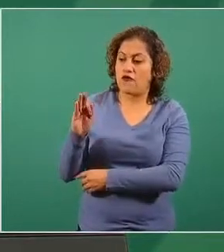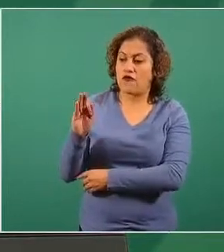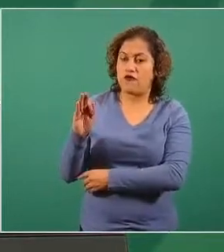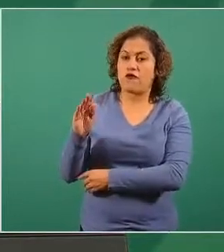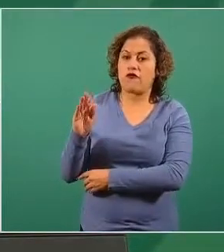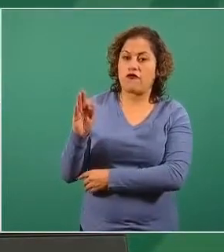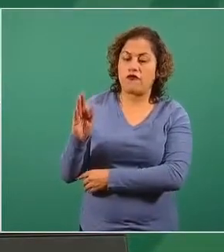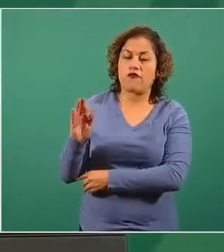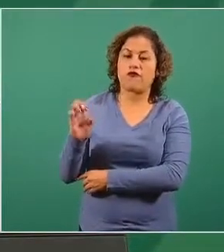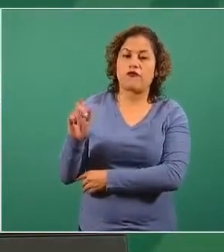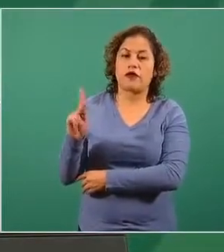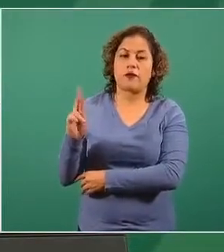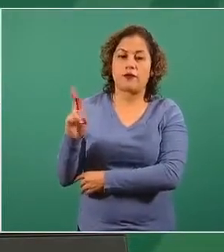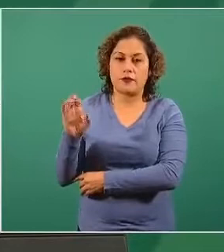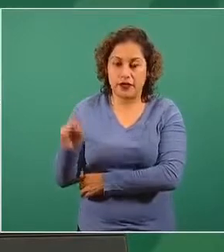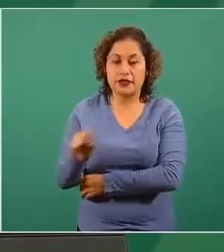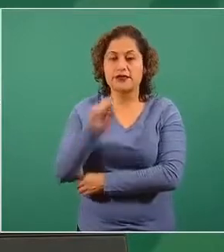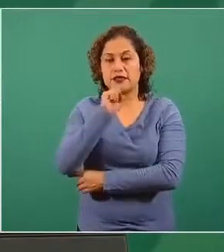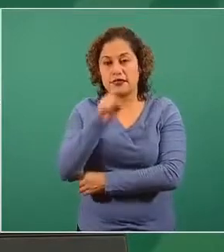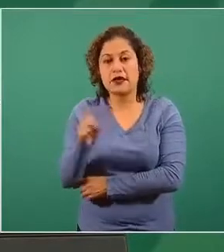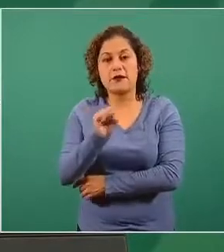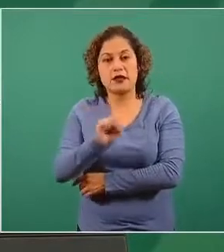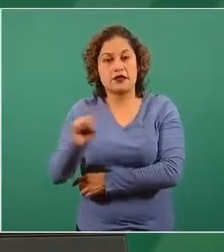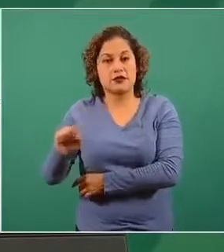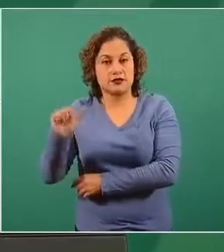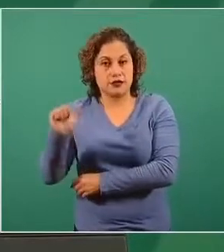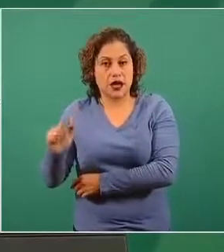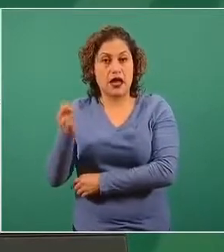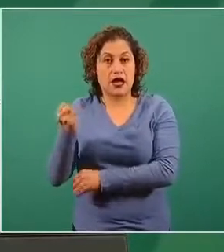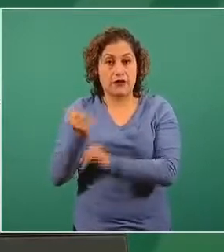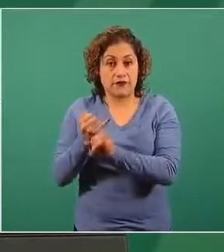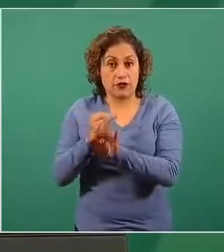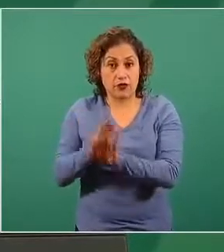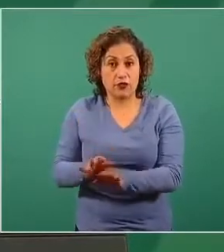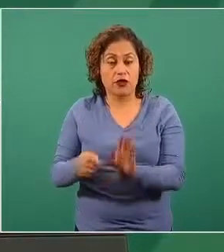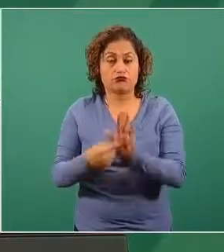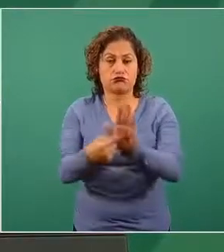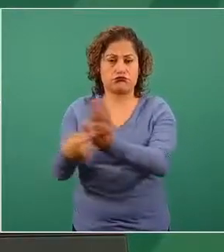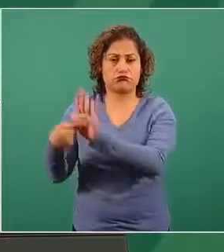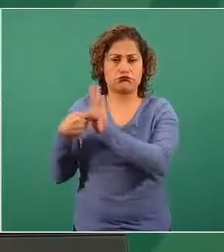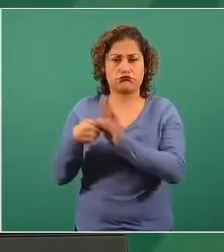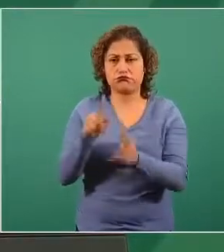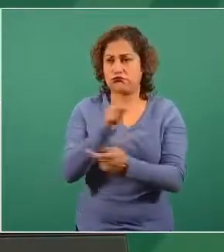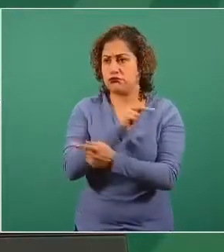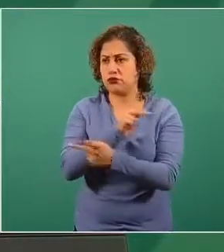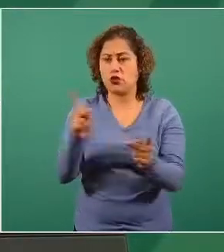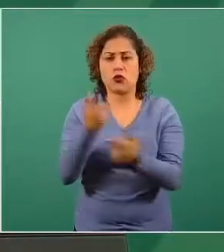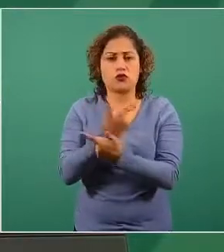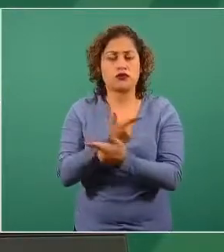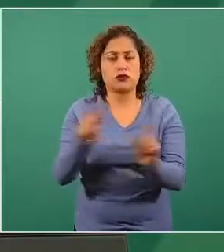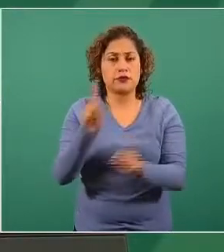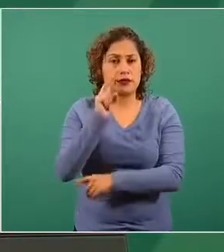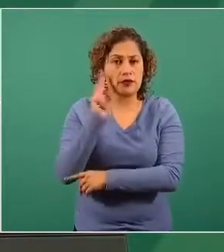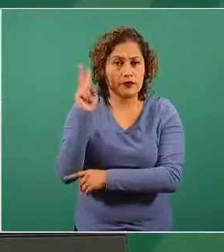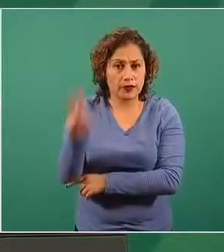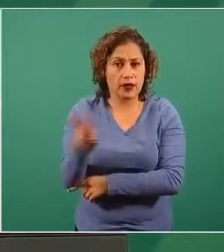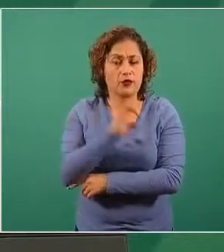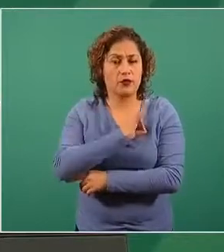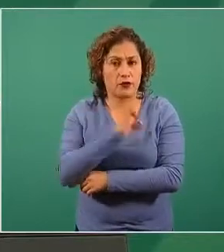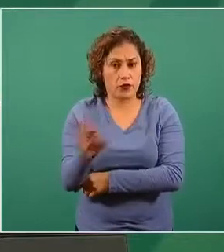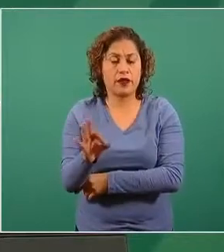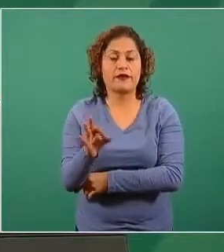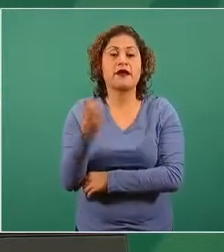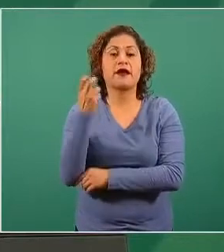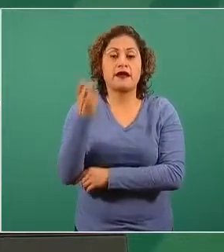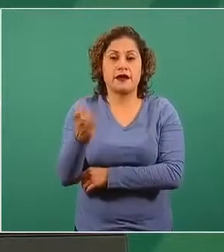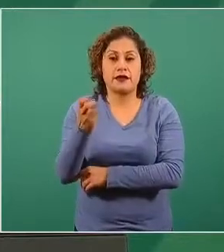estar toda la documentación disponible para que todos podamos verla y un resumen estará